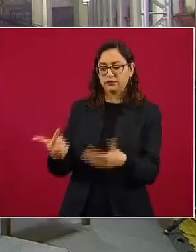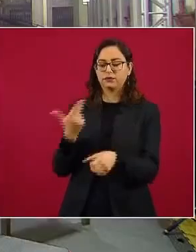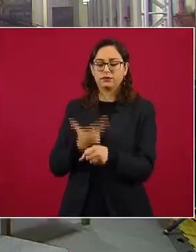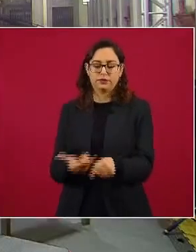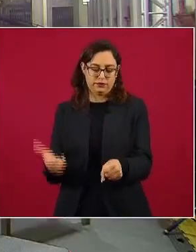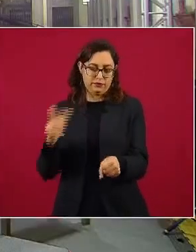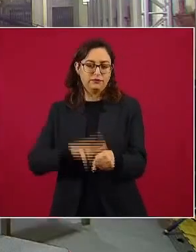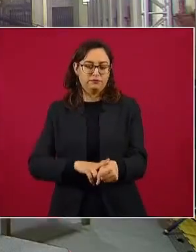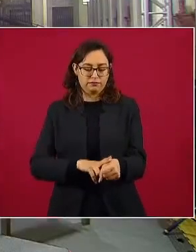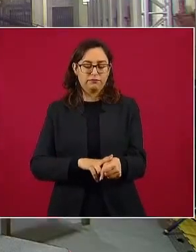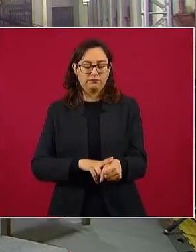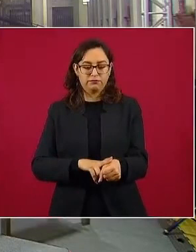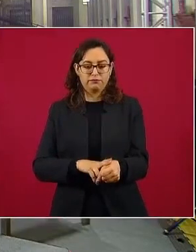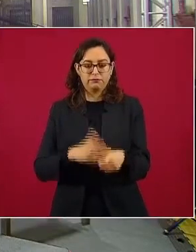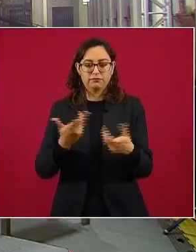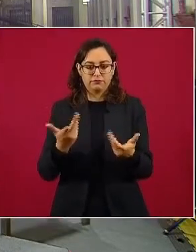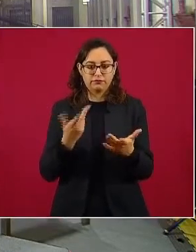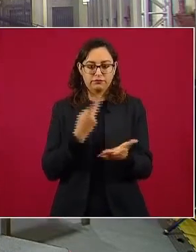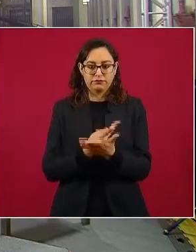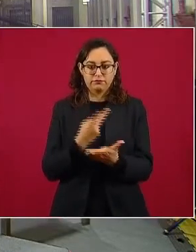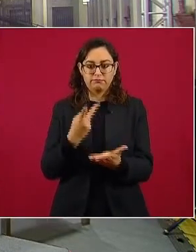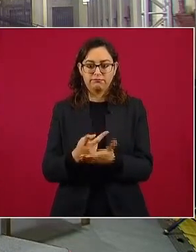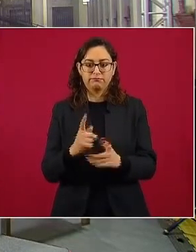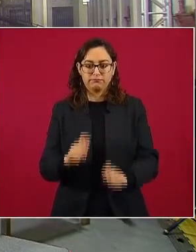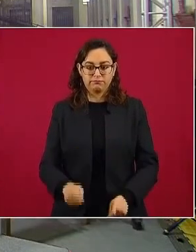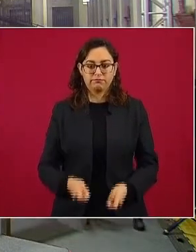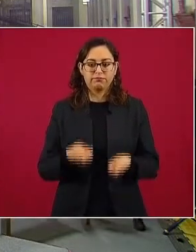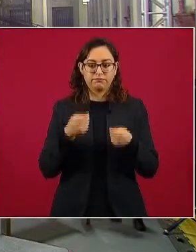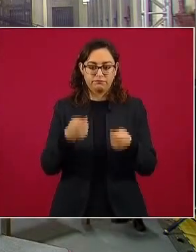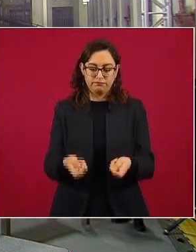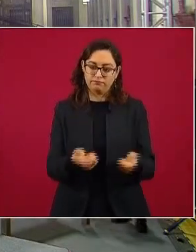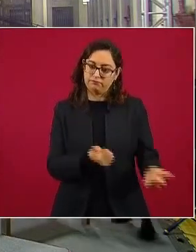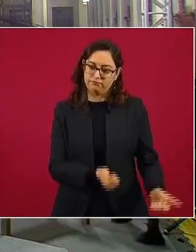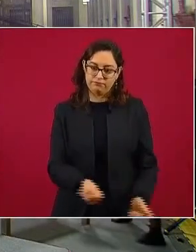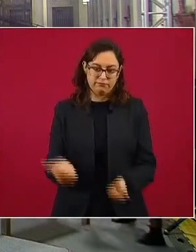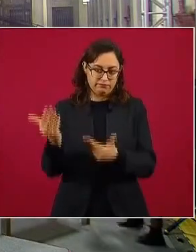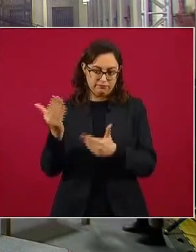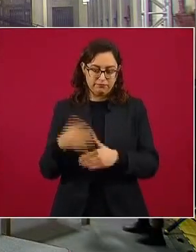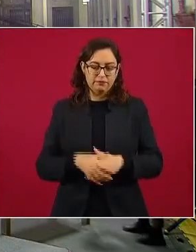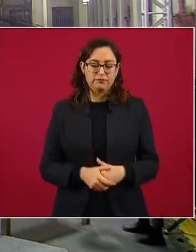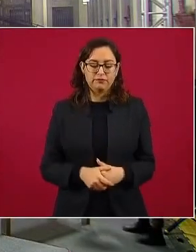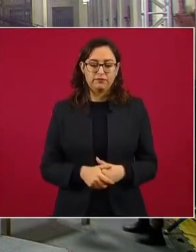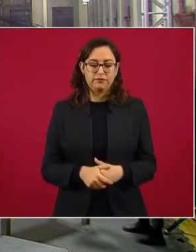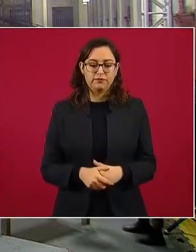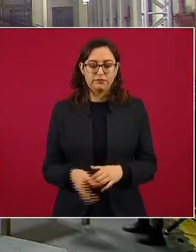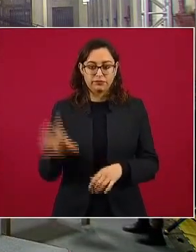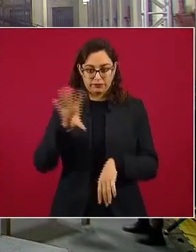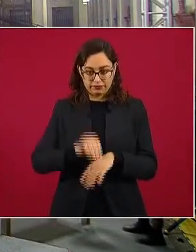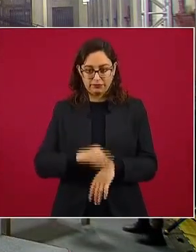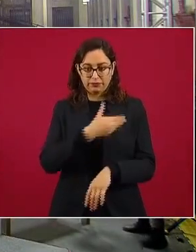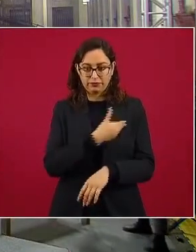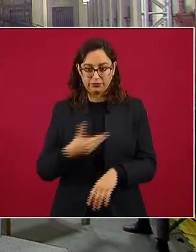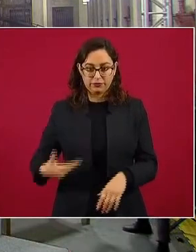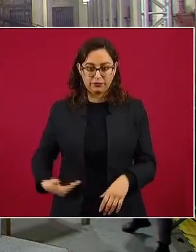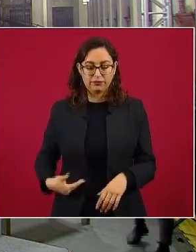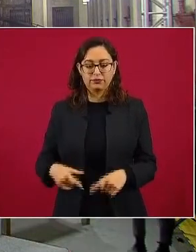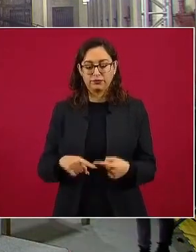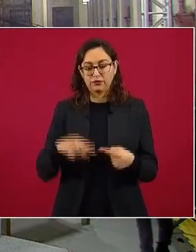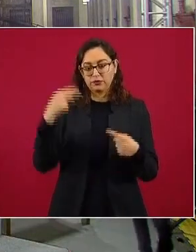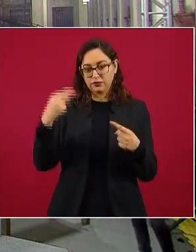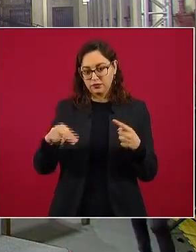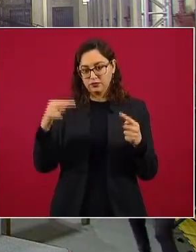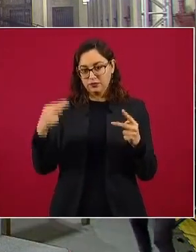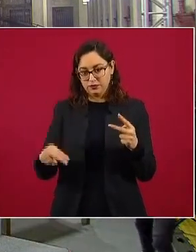de salud para recoger las placas que irán a sus hospitales. Si me lo permite, presidente, los iría nombrando para